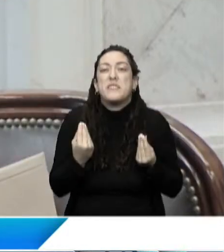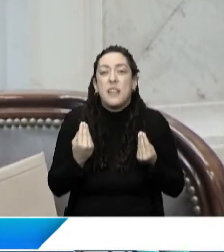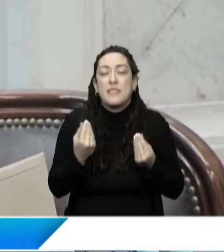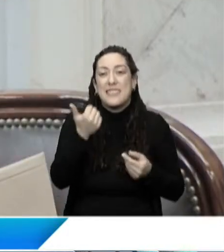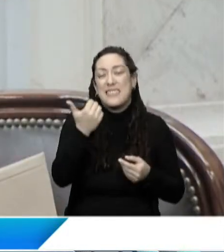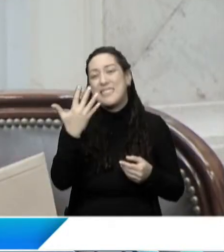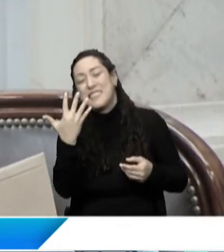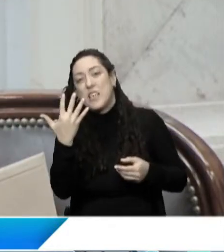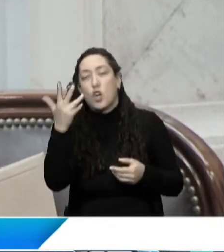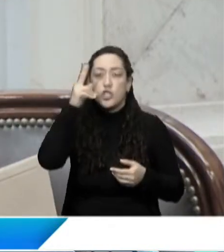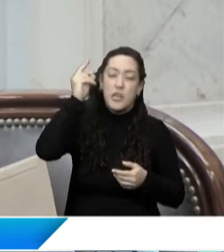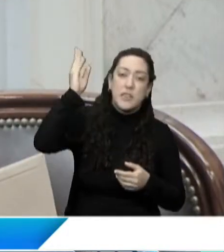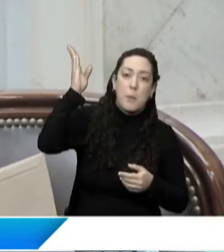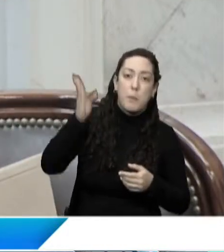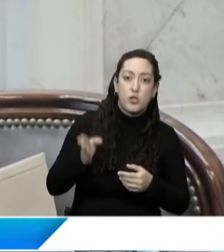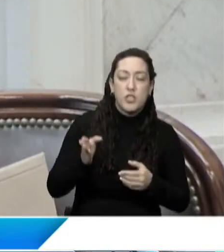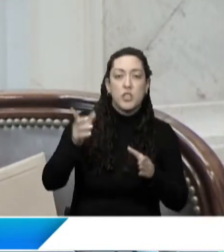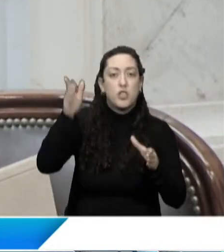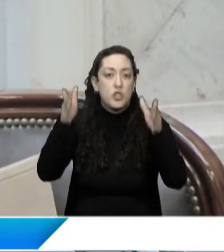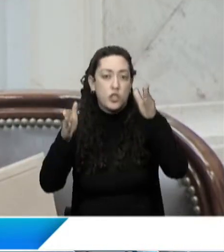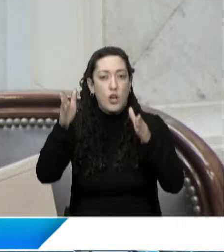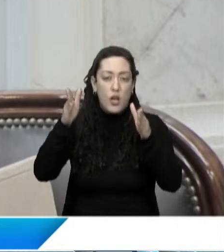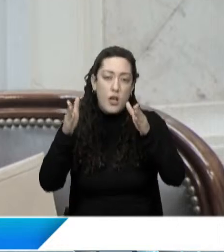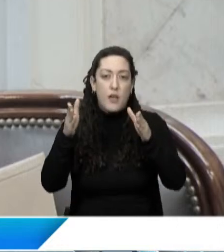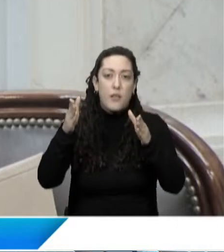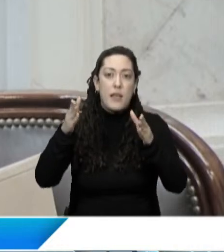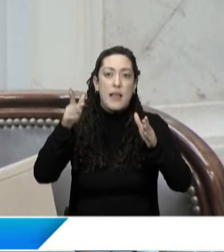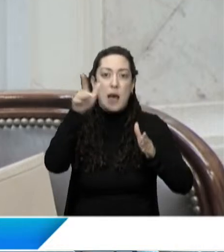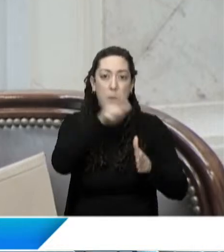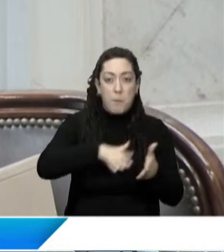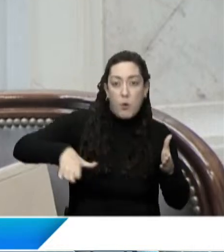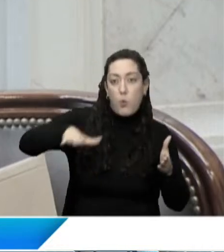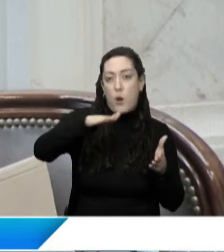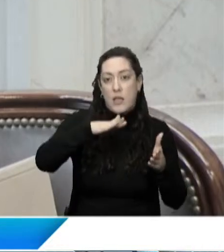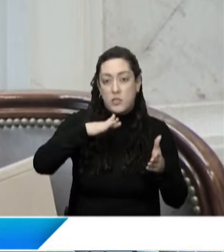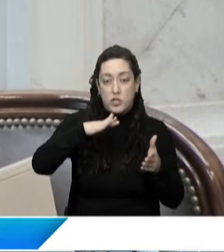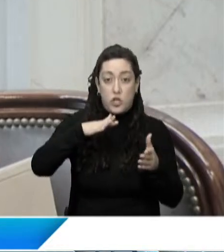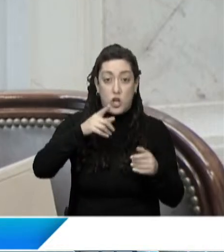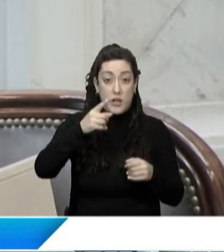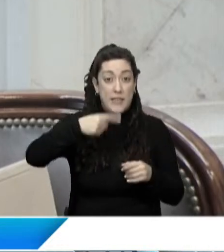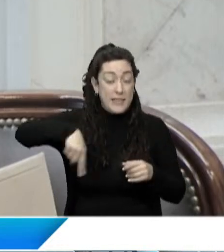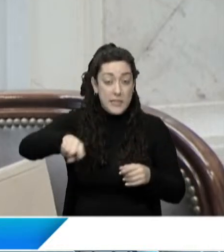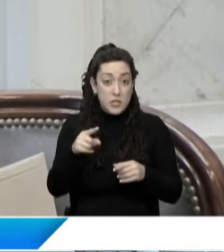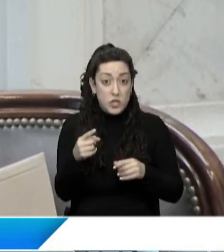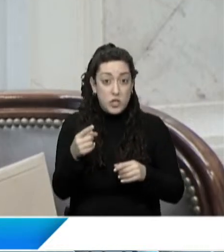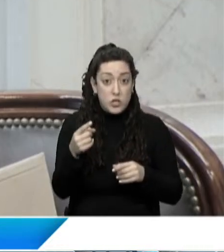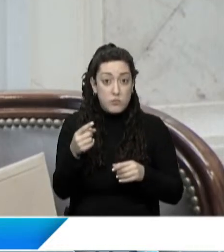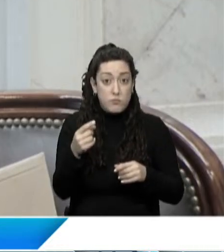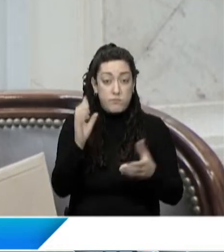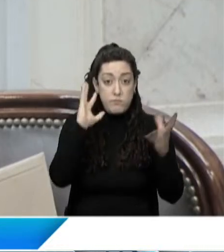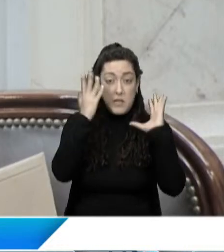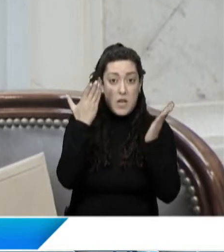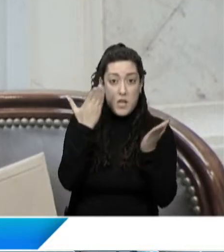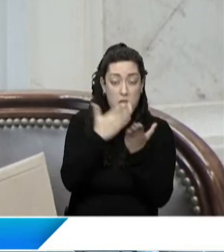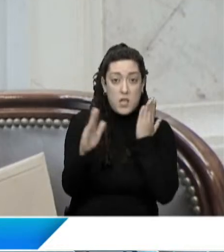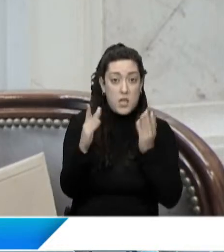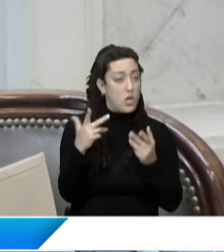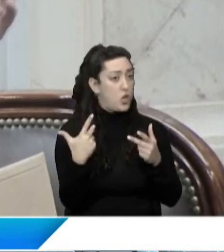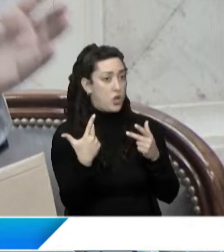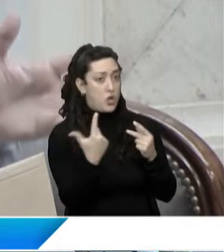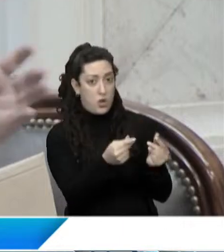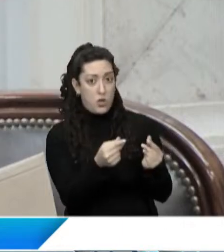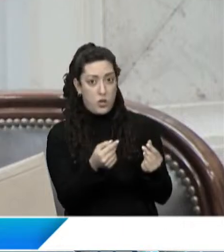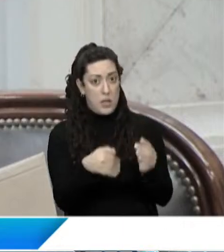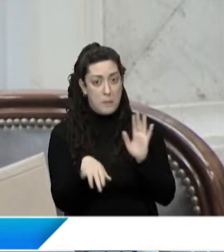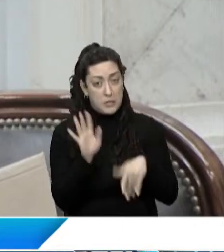65 y el 80% de la población, según qué encuesta se vea, están absolutamente en contra de lo que ha hecho Milei.